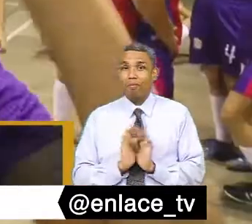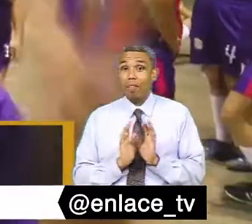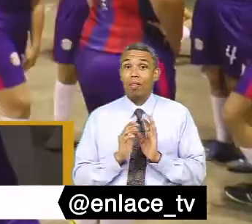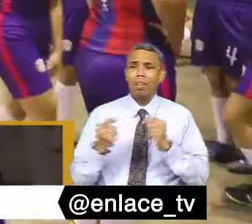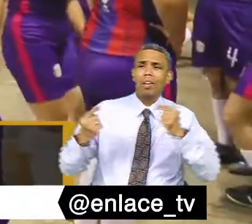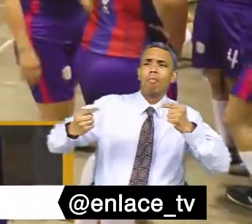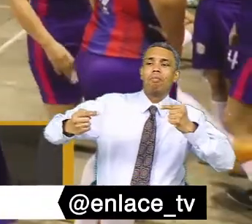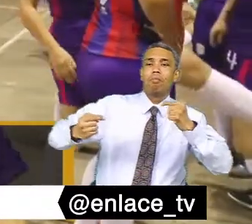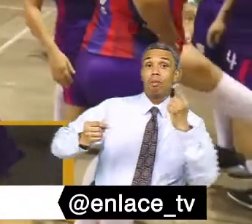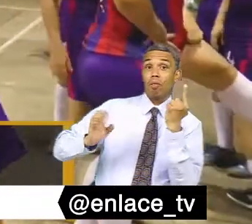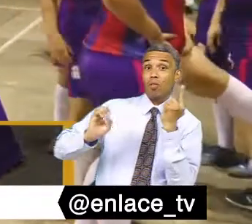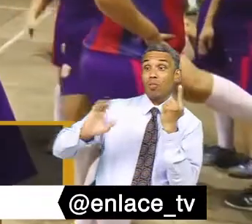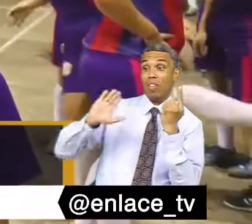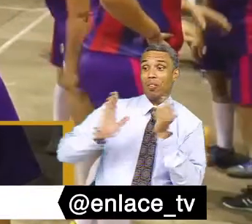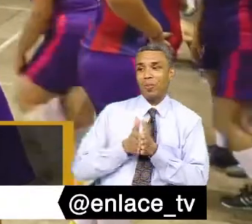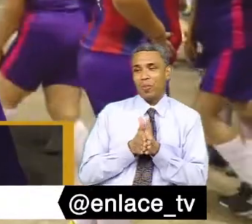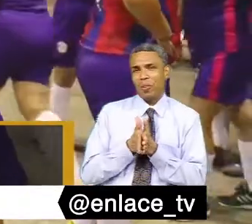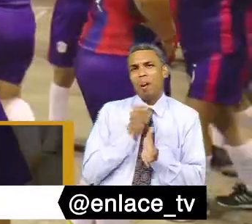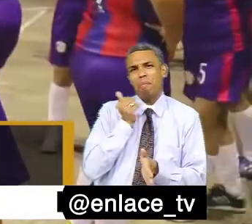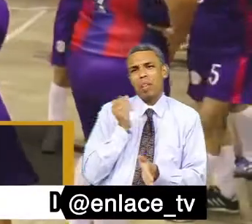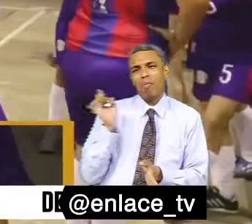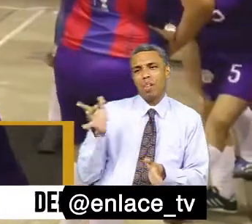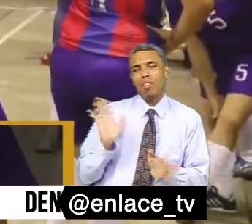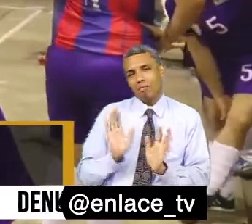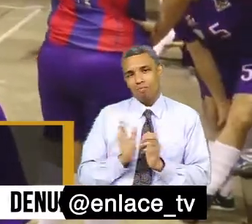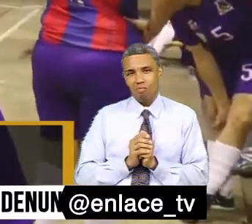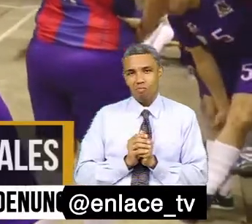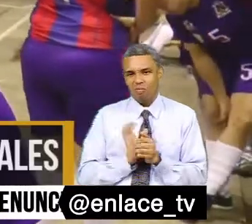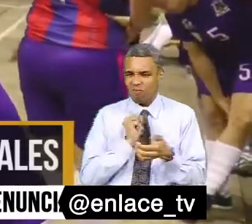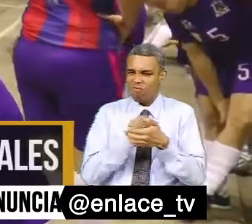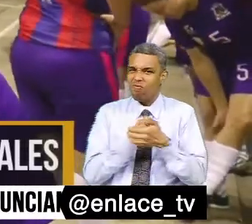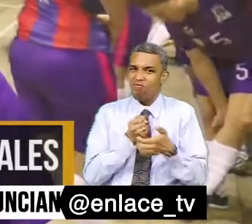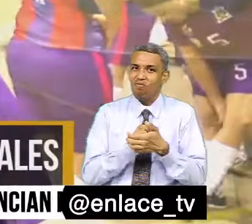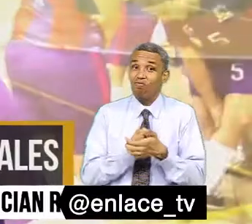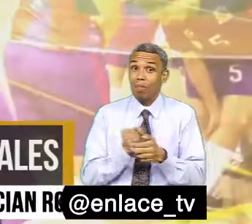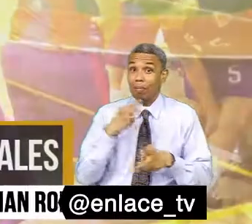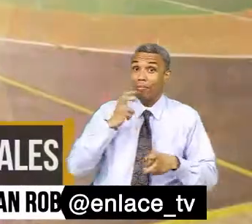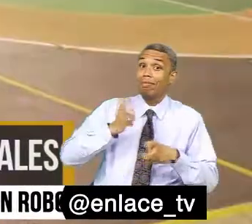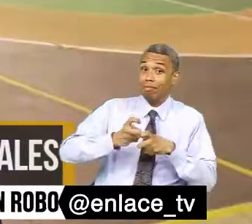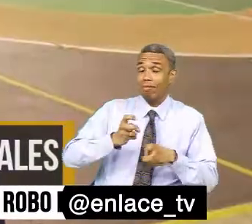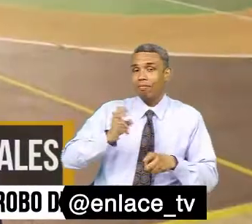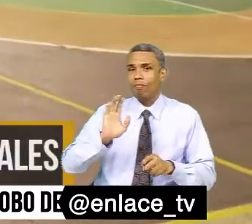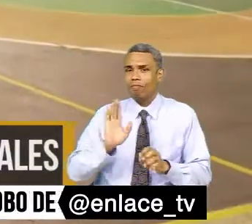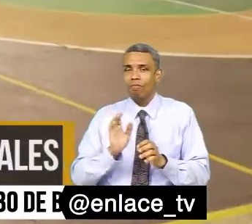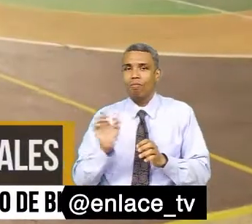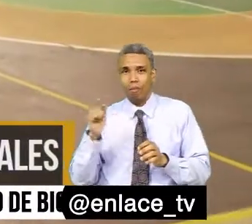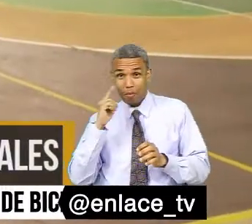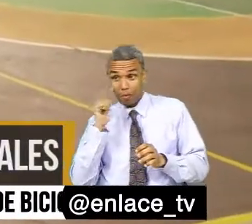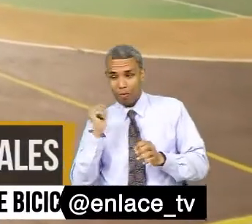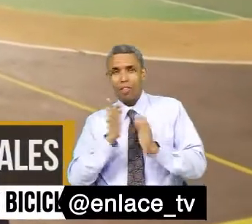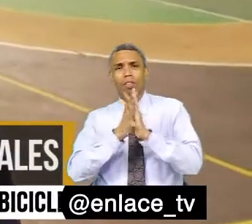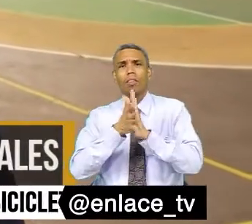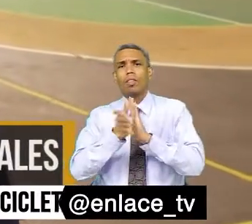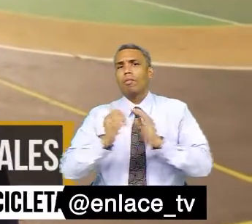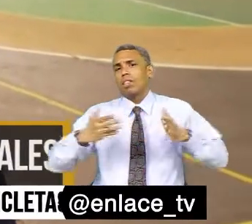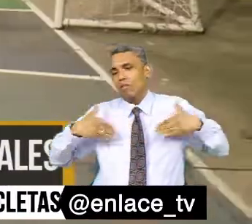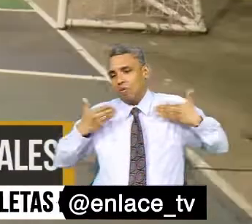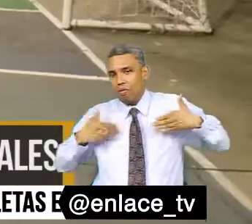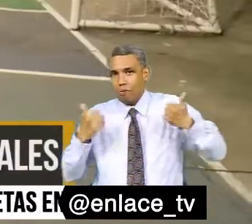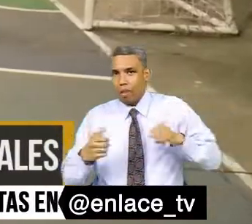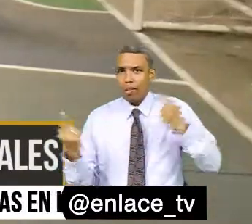porque somos las mejores Tesoritos, pero vamos bien, ahí igual está bien duro, créame. Vamos súper bien, contentas empezando este